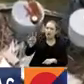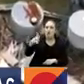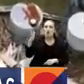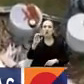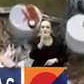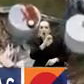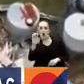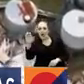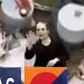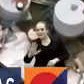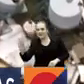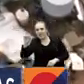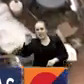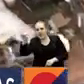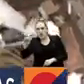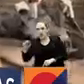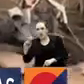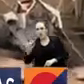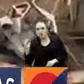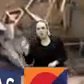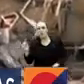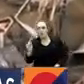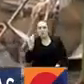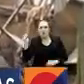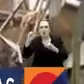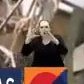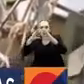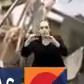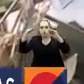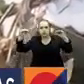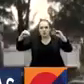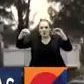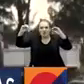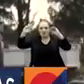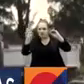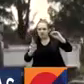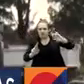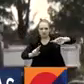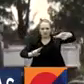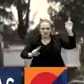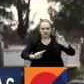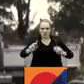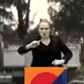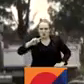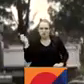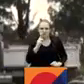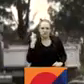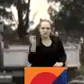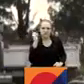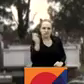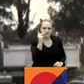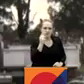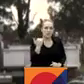la ciudad-región, que sigue en alerta máxima a causa de tormentas eléctricas severas.